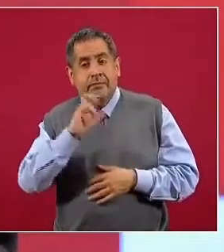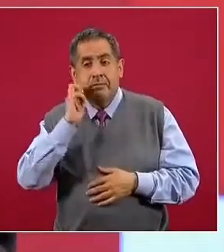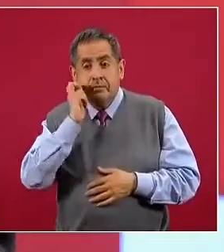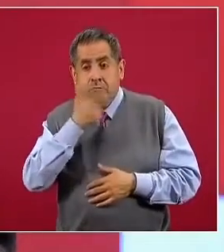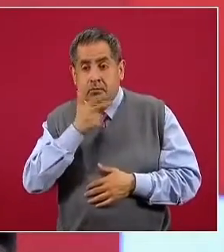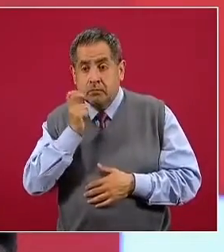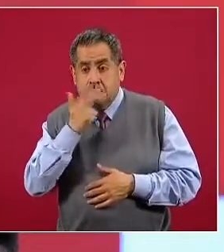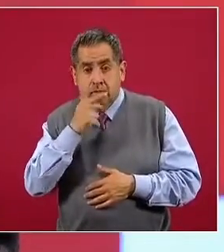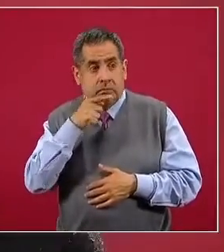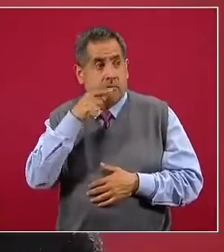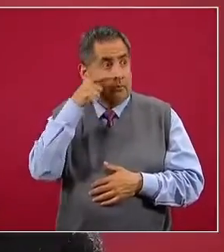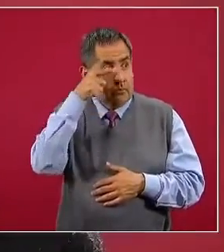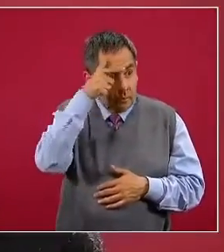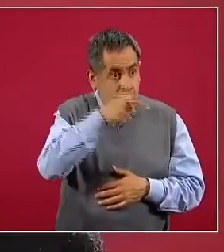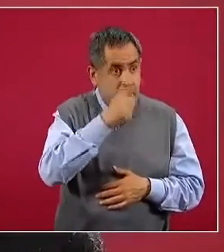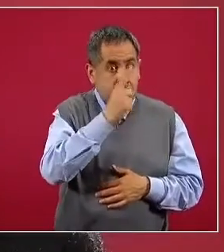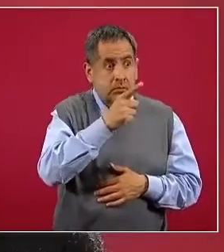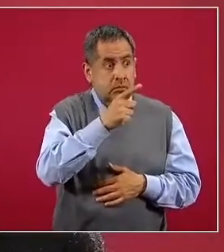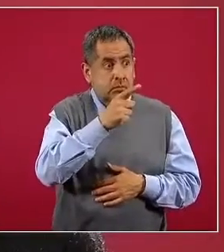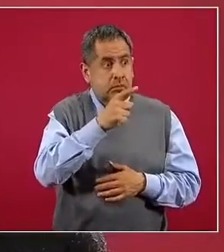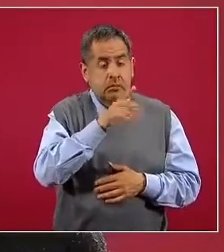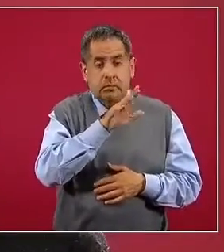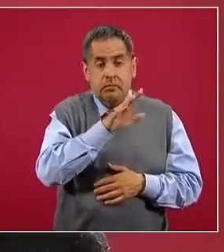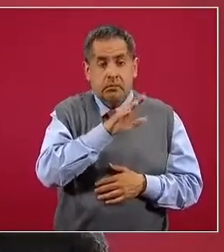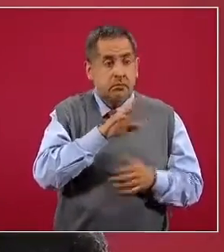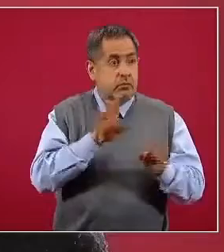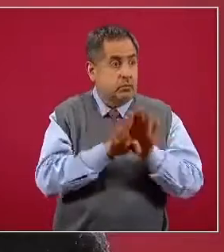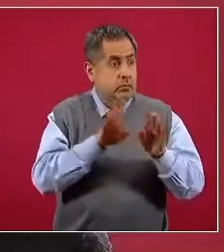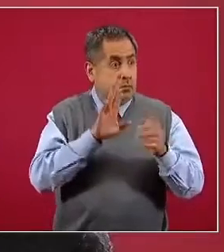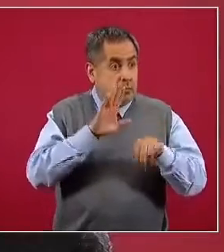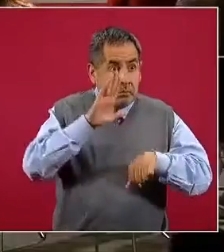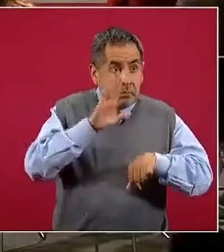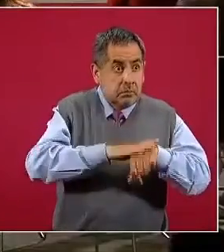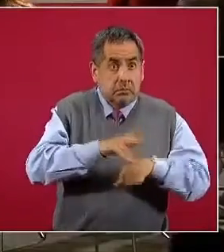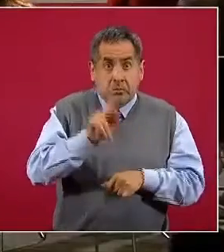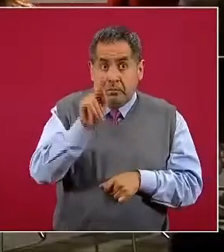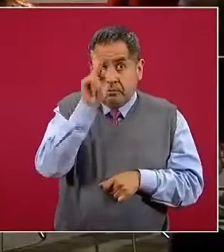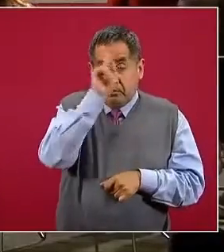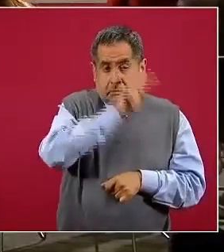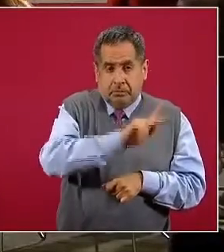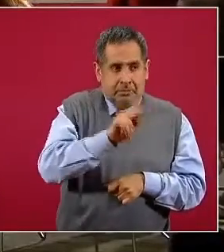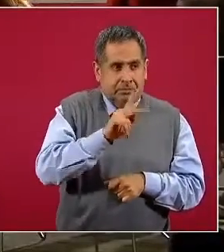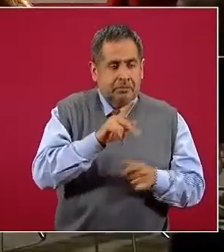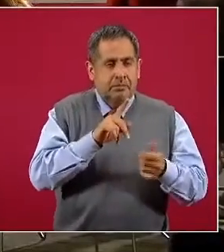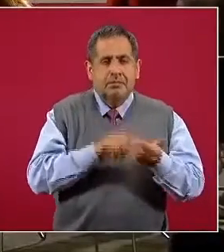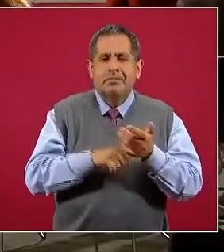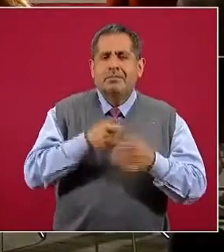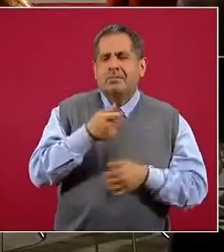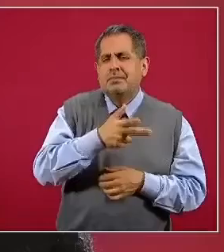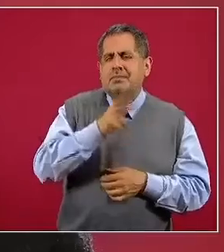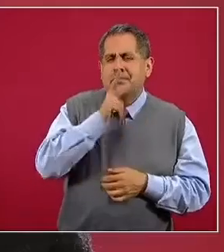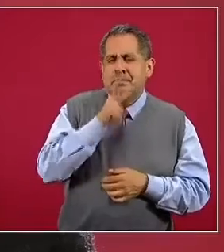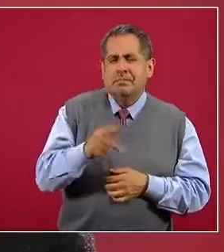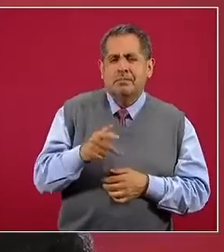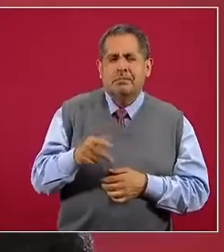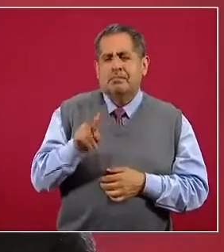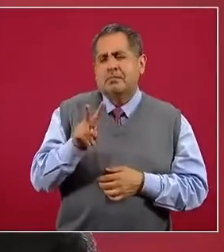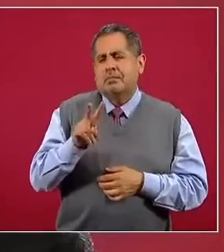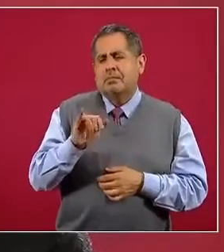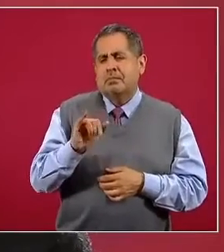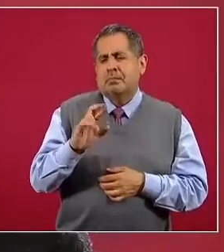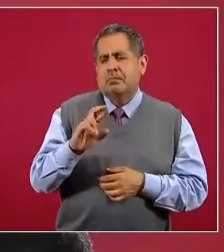Chihuahua revele un cambio en la agresividad. Este es un término genérico que utilizo, técnicamente se llama